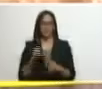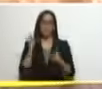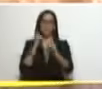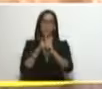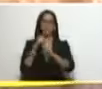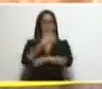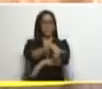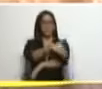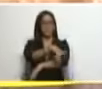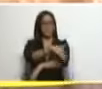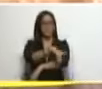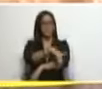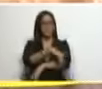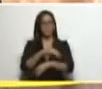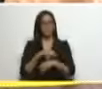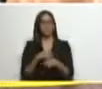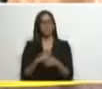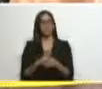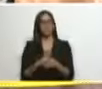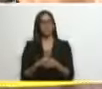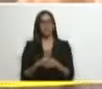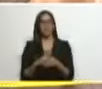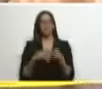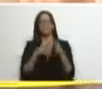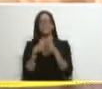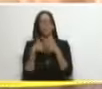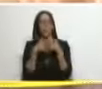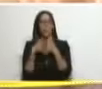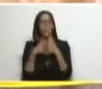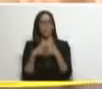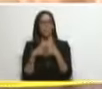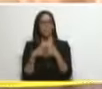afuera, el imperio estadounidense